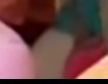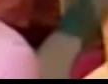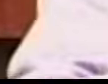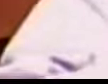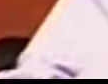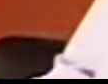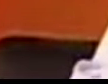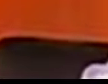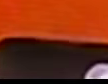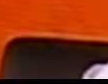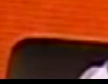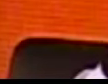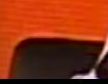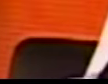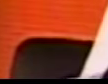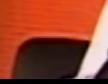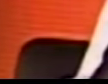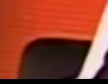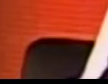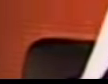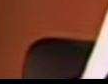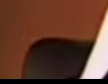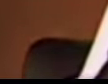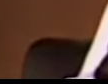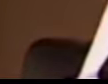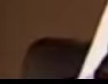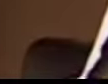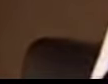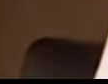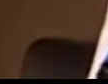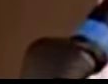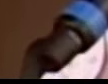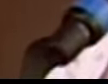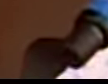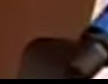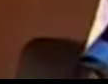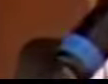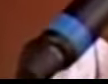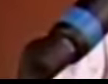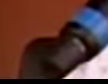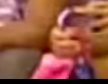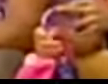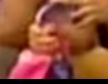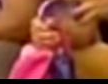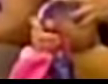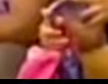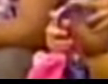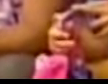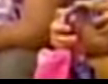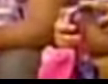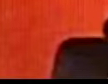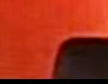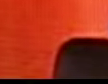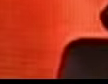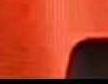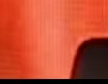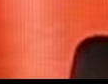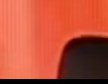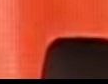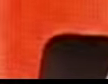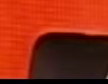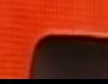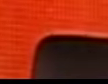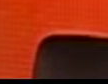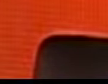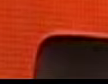are you? No le alcanzó suficiente tela para el vestido, entonces. Sí, es que la crisis, crisis, como dicen, no la crisis, el exceso de gasto